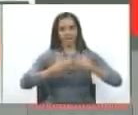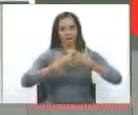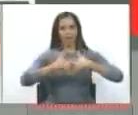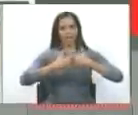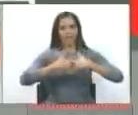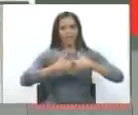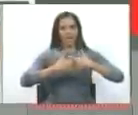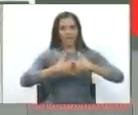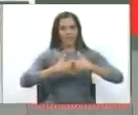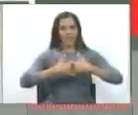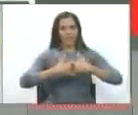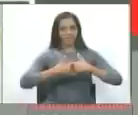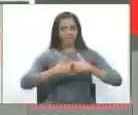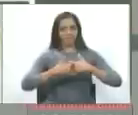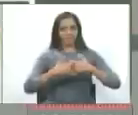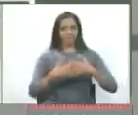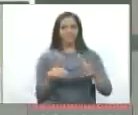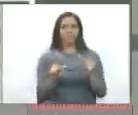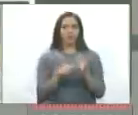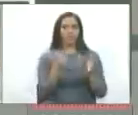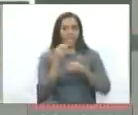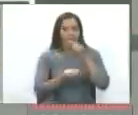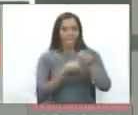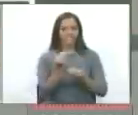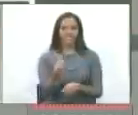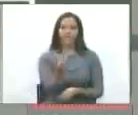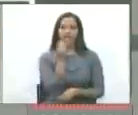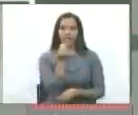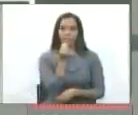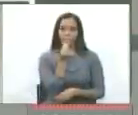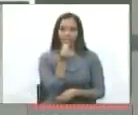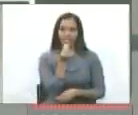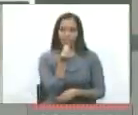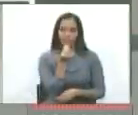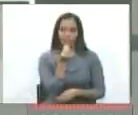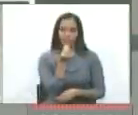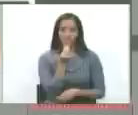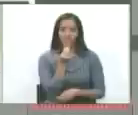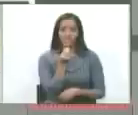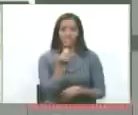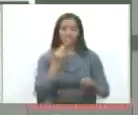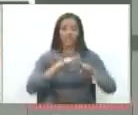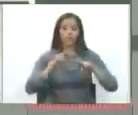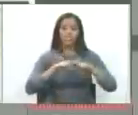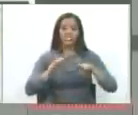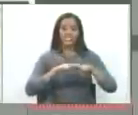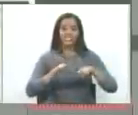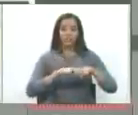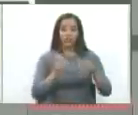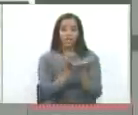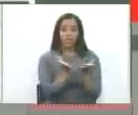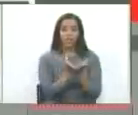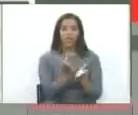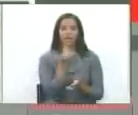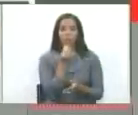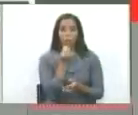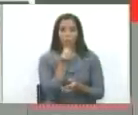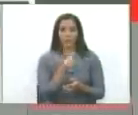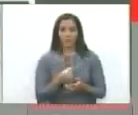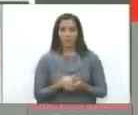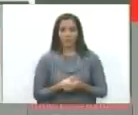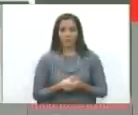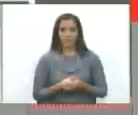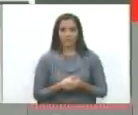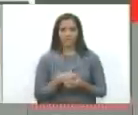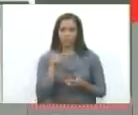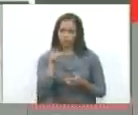a una fábrica donde hacen los alimentos que consumen los niños en los colegios. Sí, yo vi, tú lo sacaste en